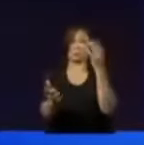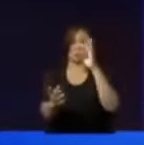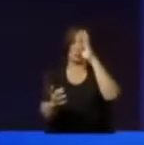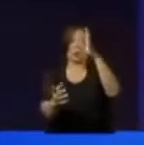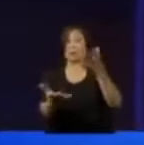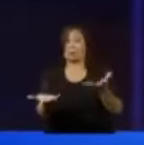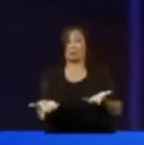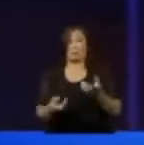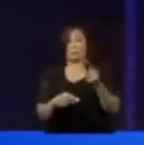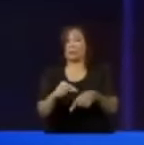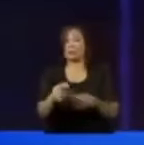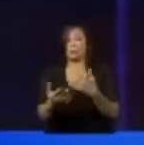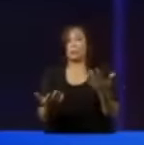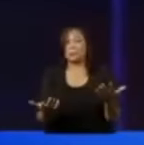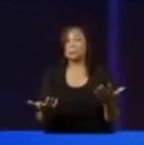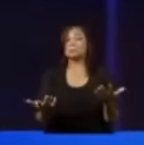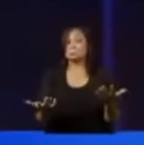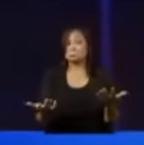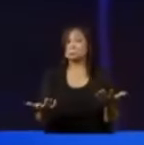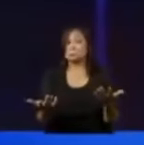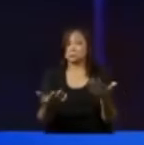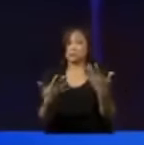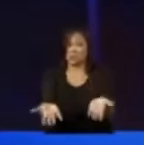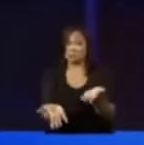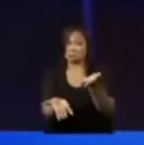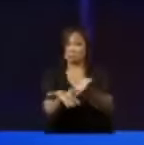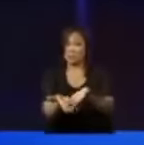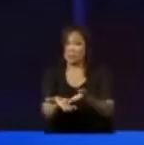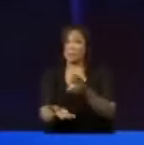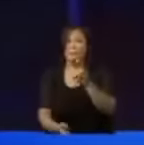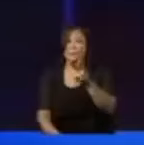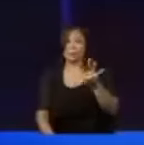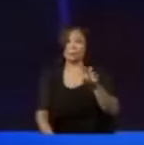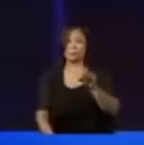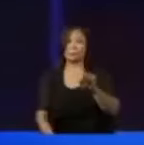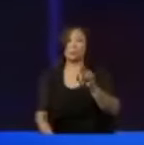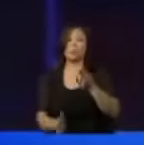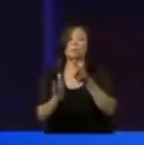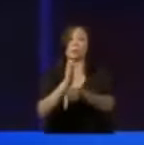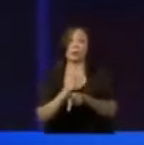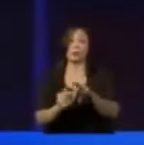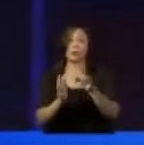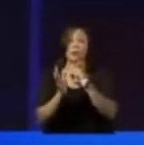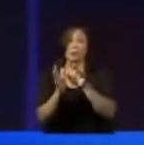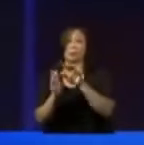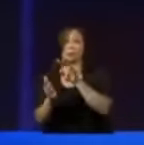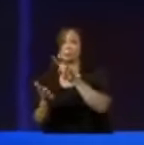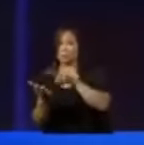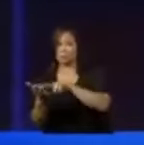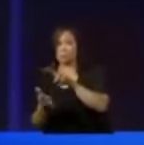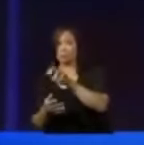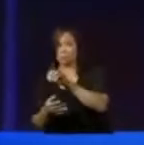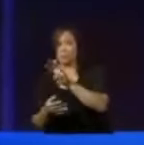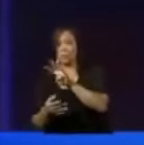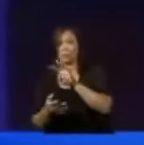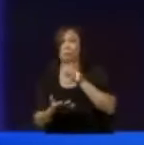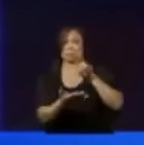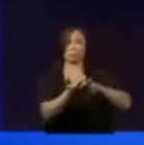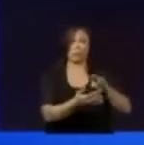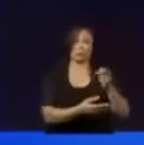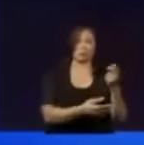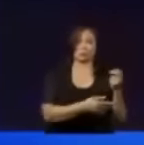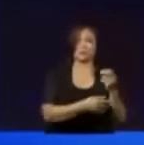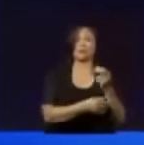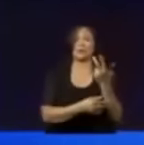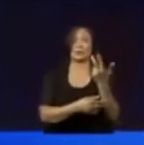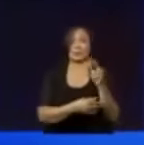puedo inventarme otras estadísticas porque son las que están. 24.5 homicidios en el periodo 2004 al